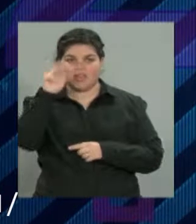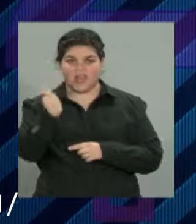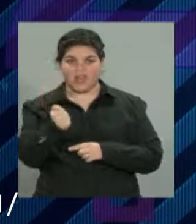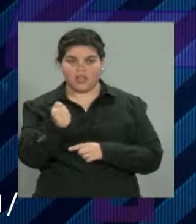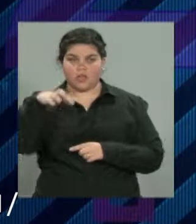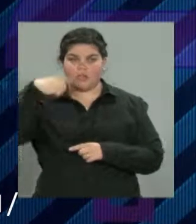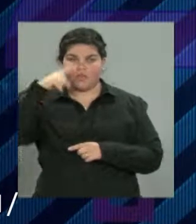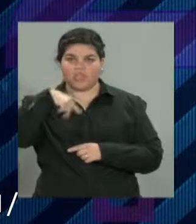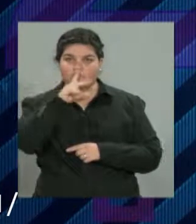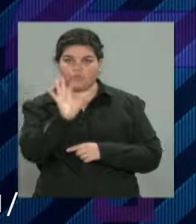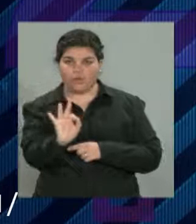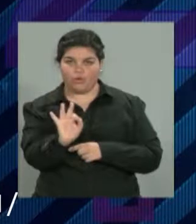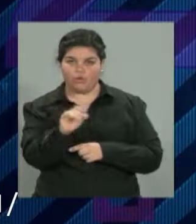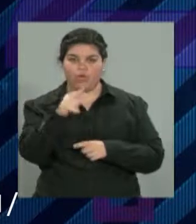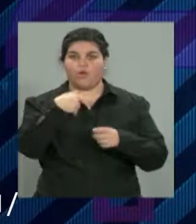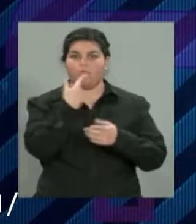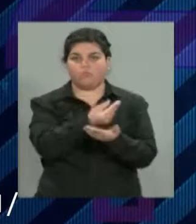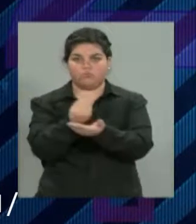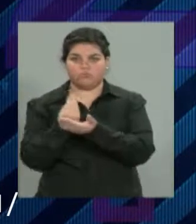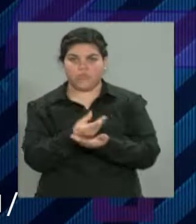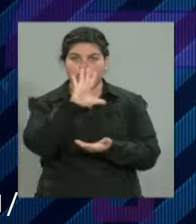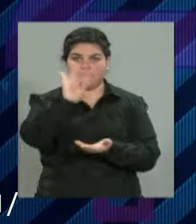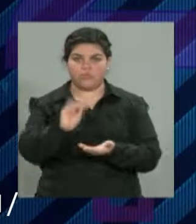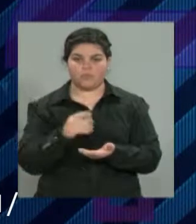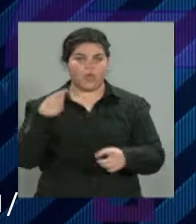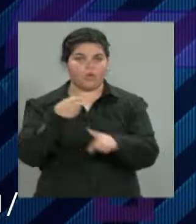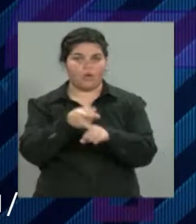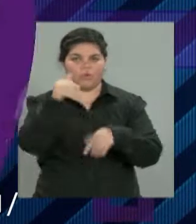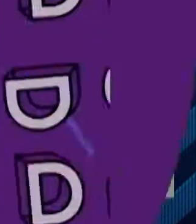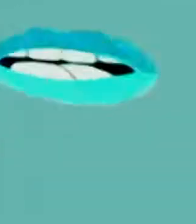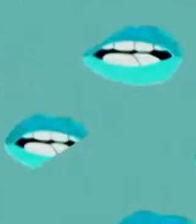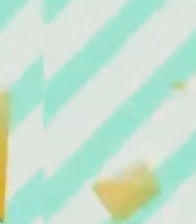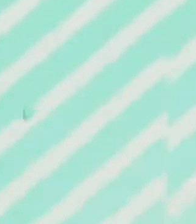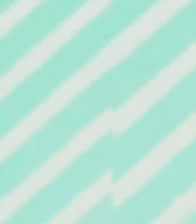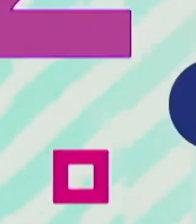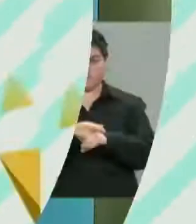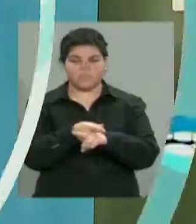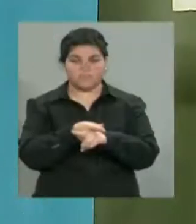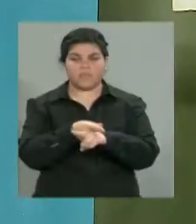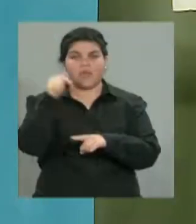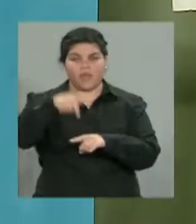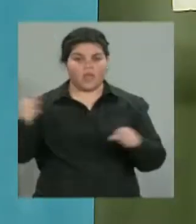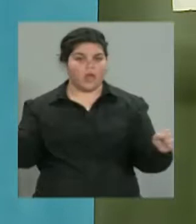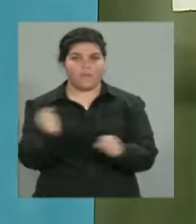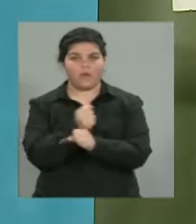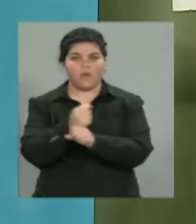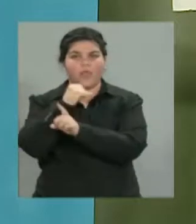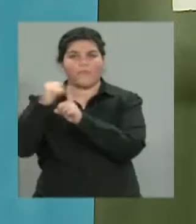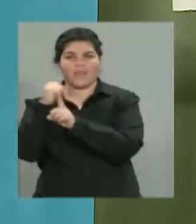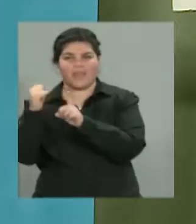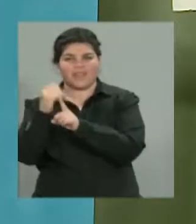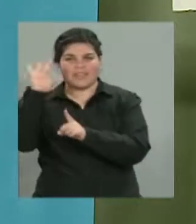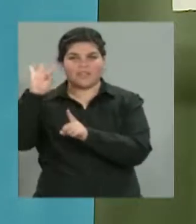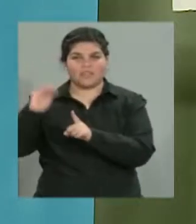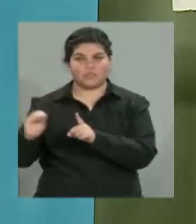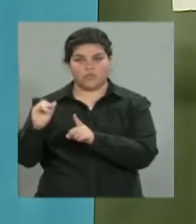los diputados que en su momento votaron en contra de este matrimonio. Así se obtenía la media sanción, pero bueno, ya pasaba a